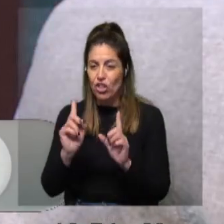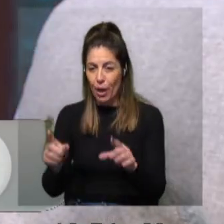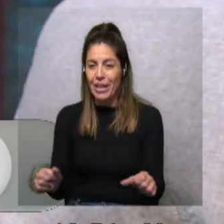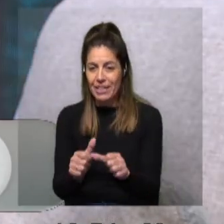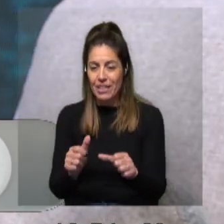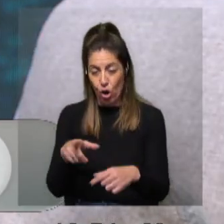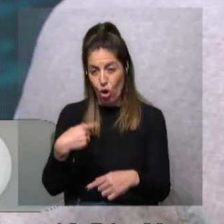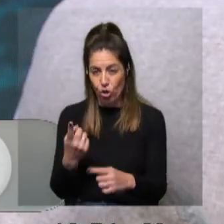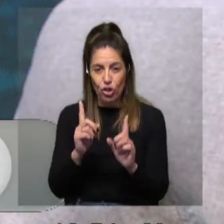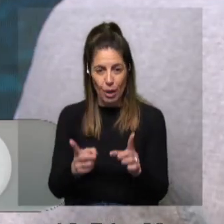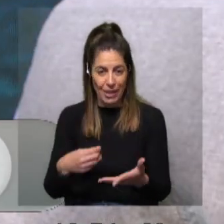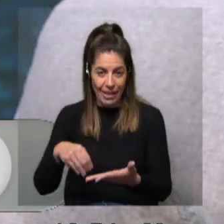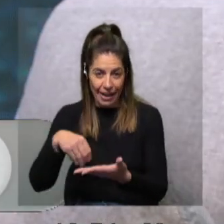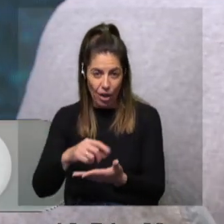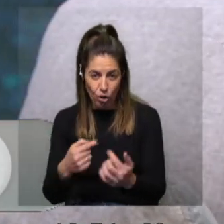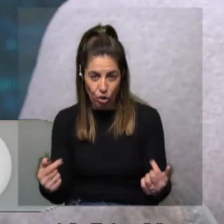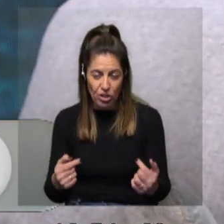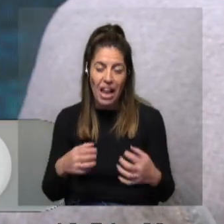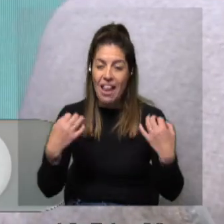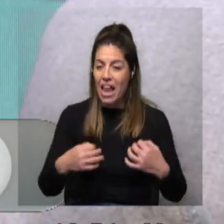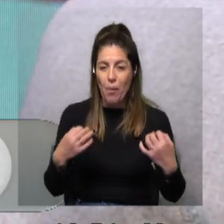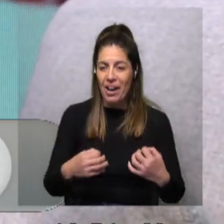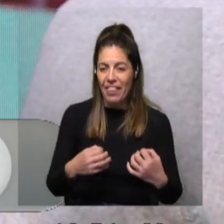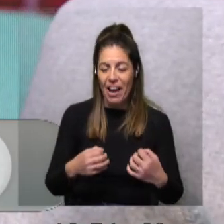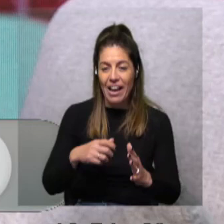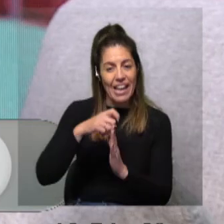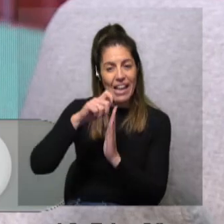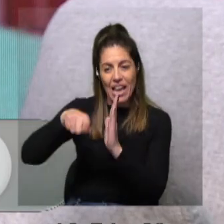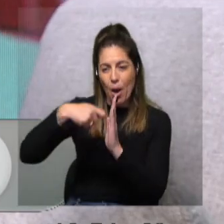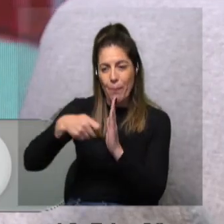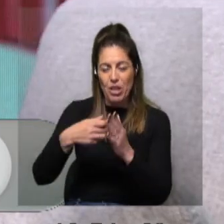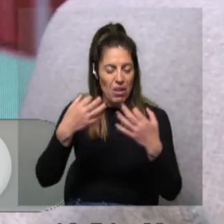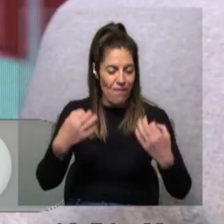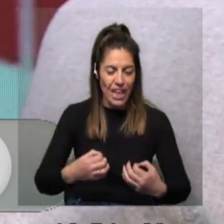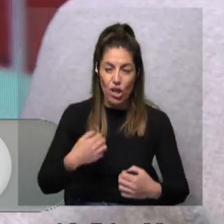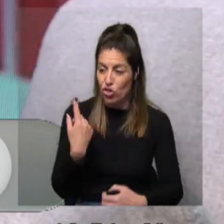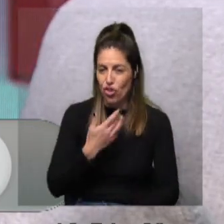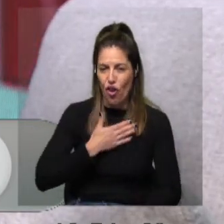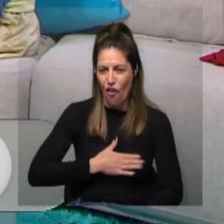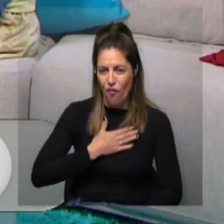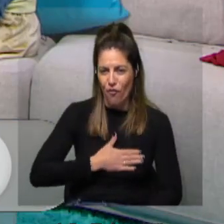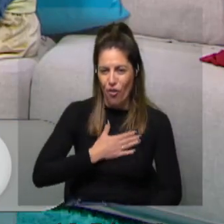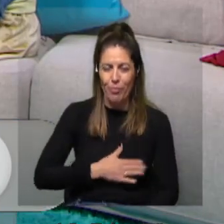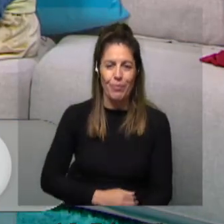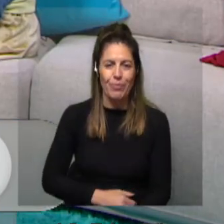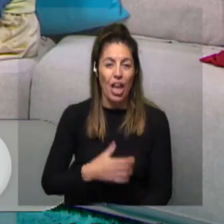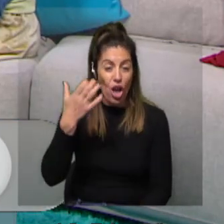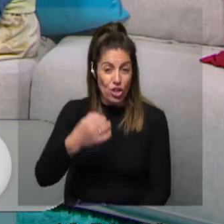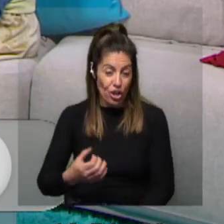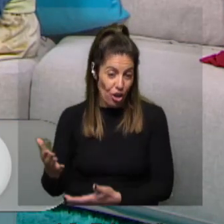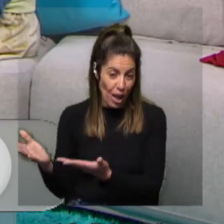trabajo. La verdad que el producto quedó, estamos conformes. Yo creo que la invitación